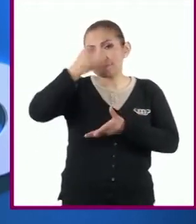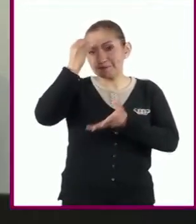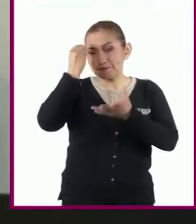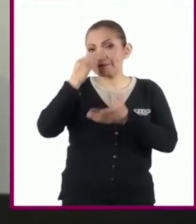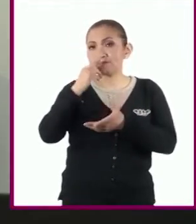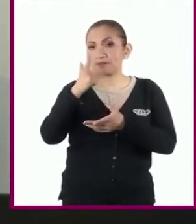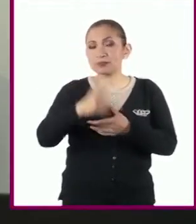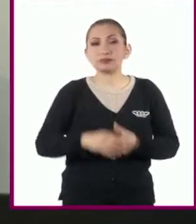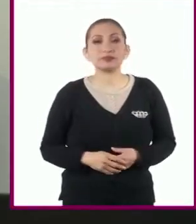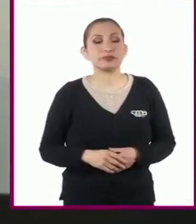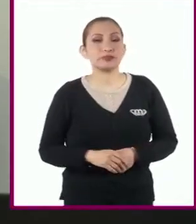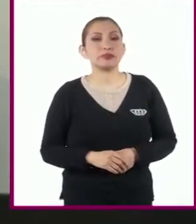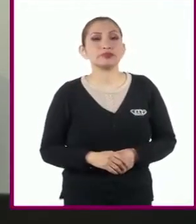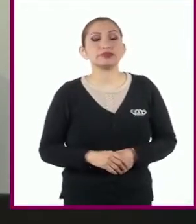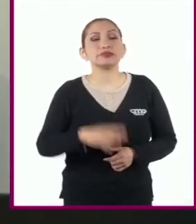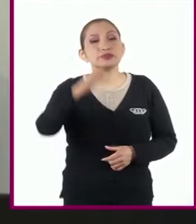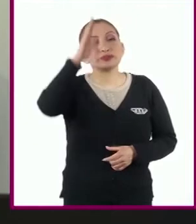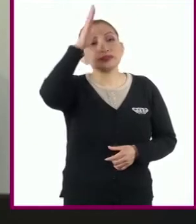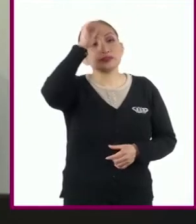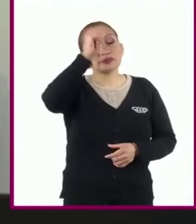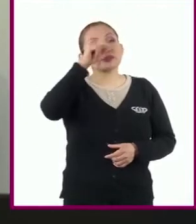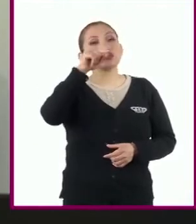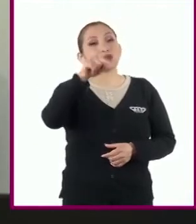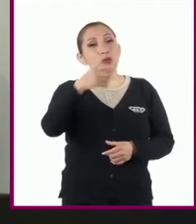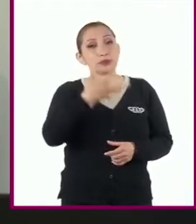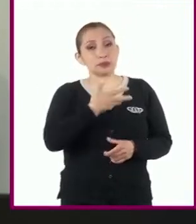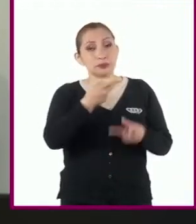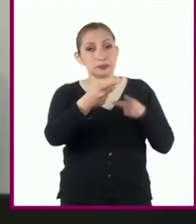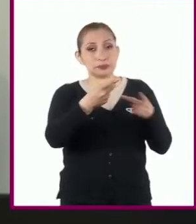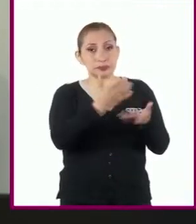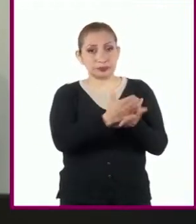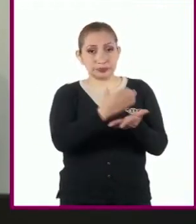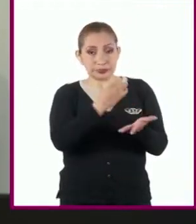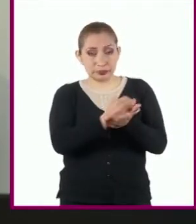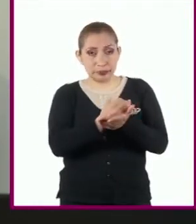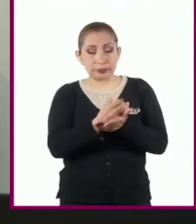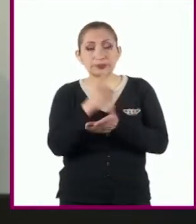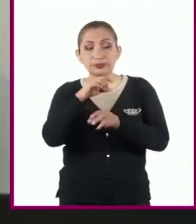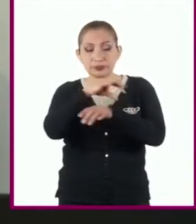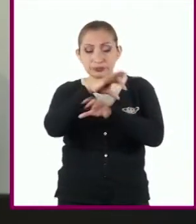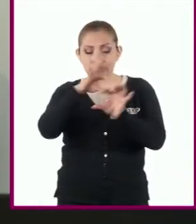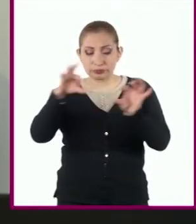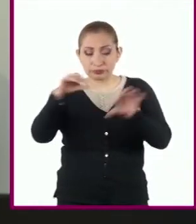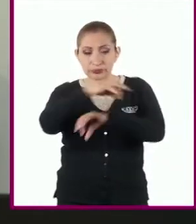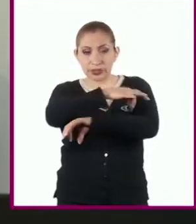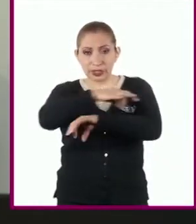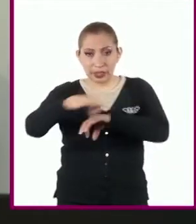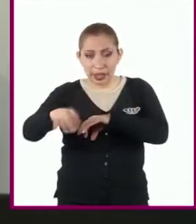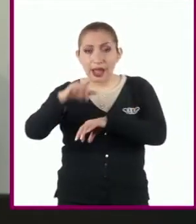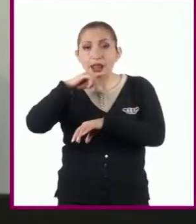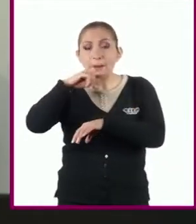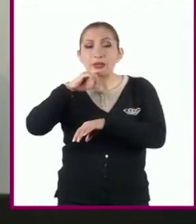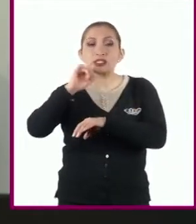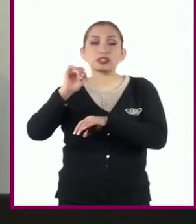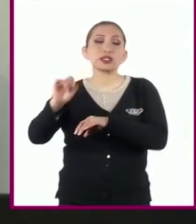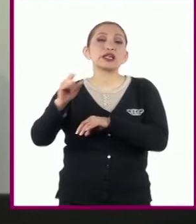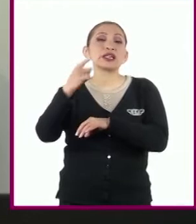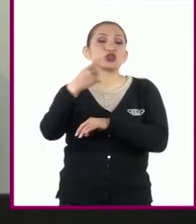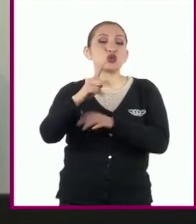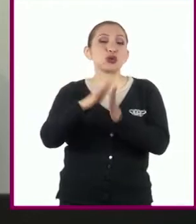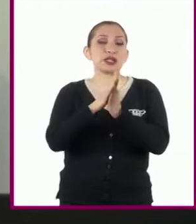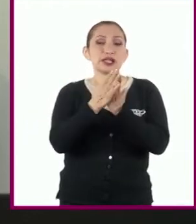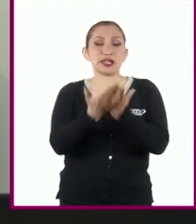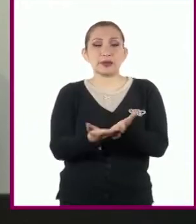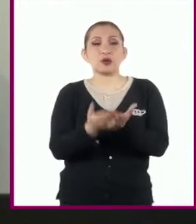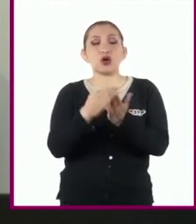aprendizaje. Recuerden tener con ustedes su cuaderno, una regla, lápiz o lapicero y su libro de